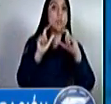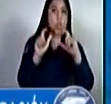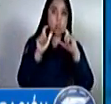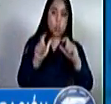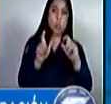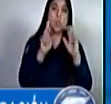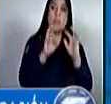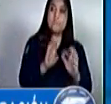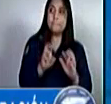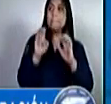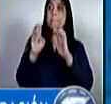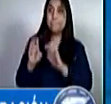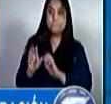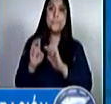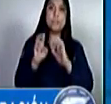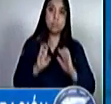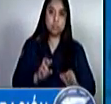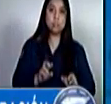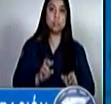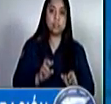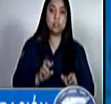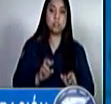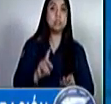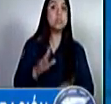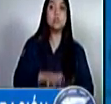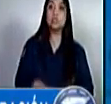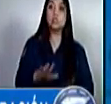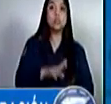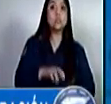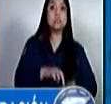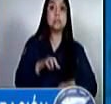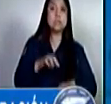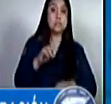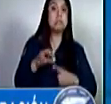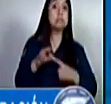de cada ciudadano del país, especialmente los que están pasando en esta área.